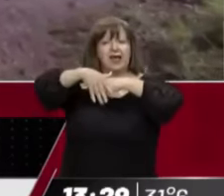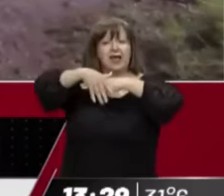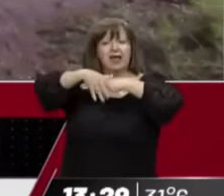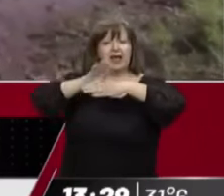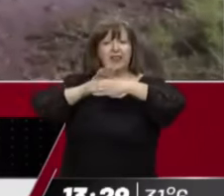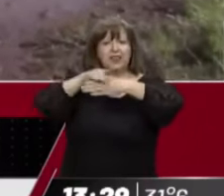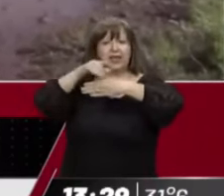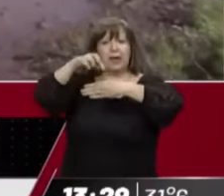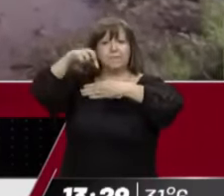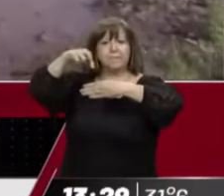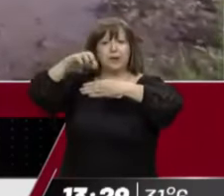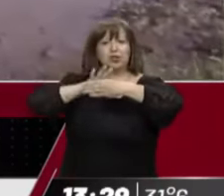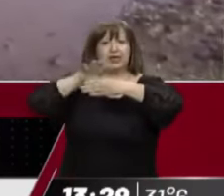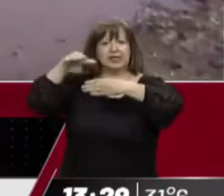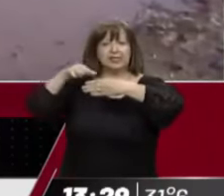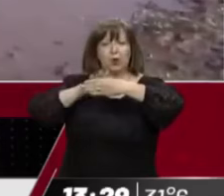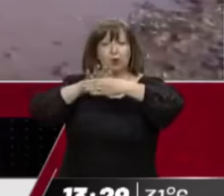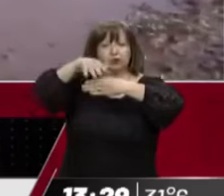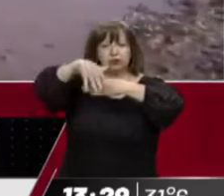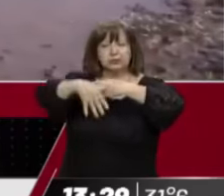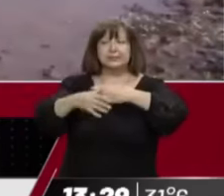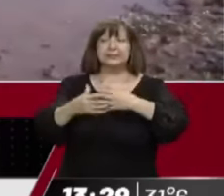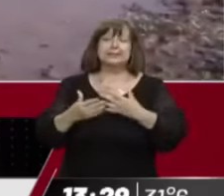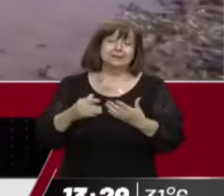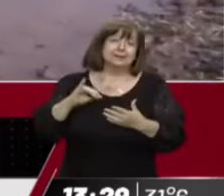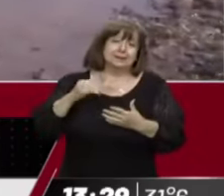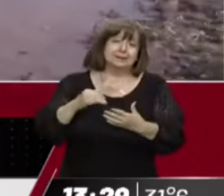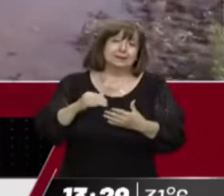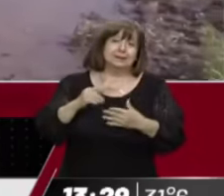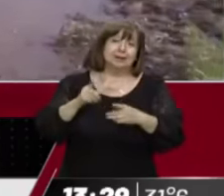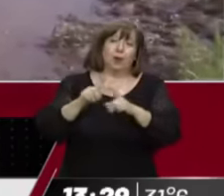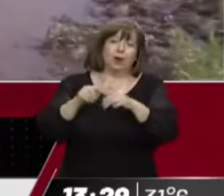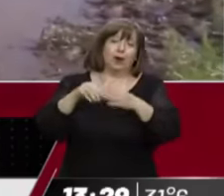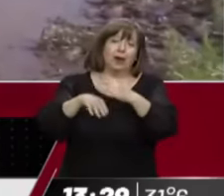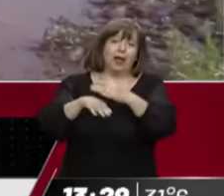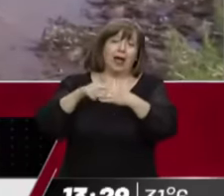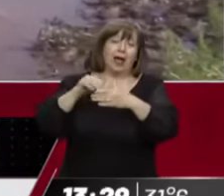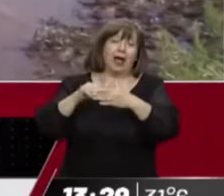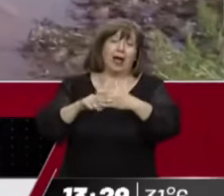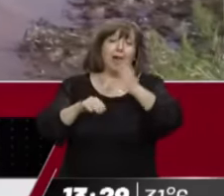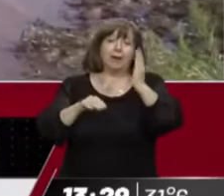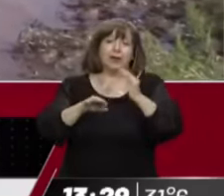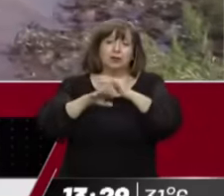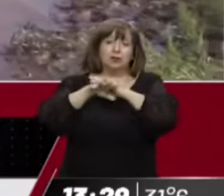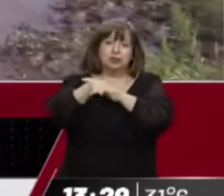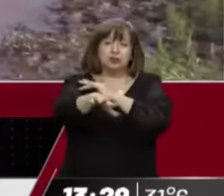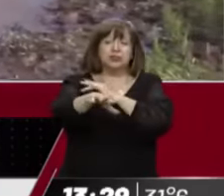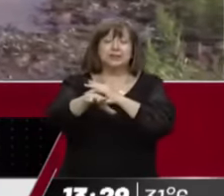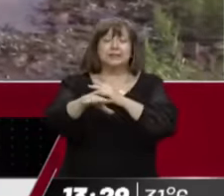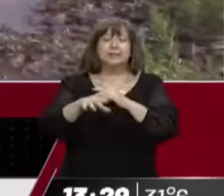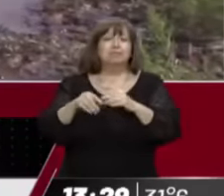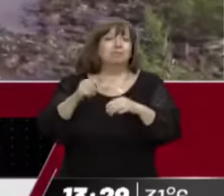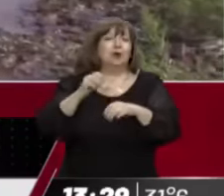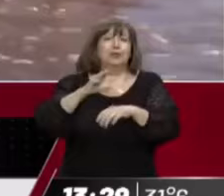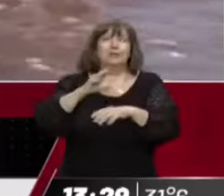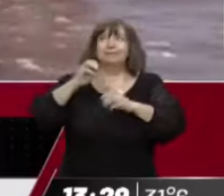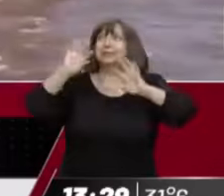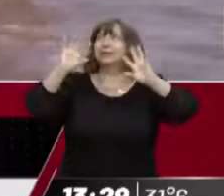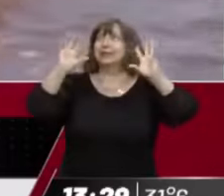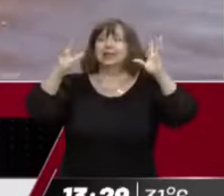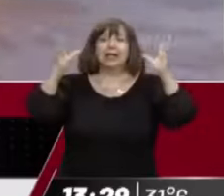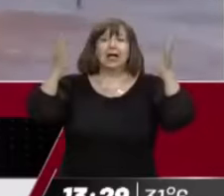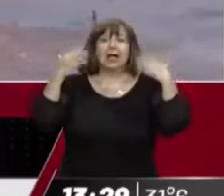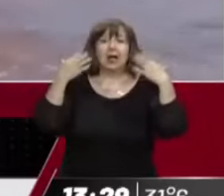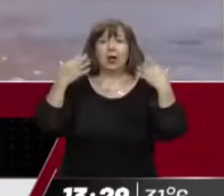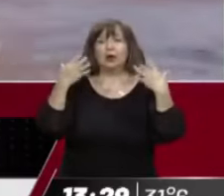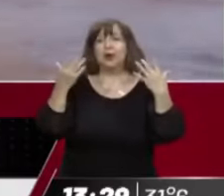Lamentablemente hay una situación que es externa a todos nosotros que es las condiciones climáticas que si siguen incrementos